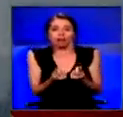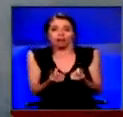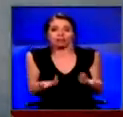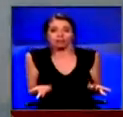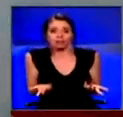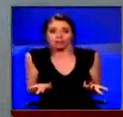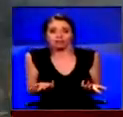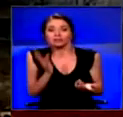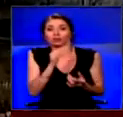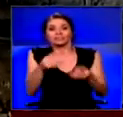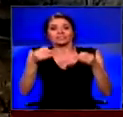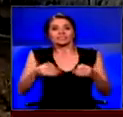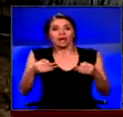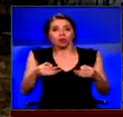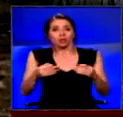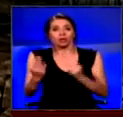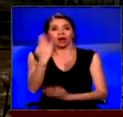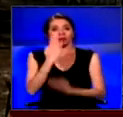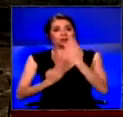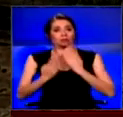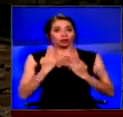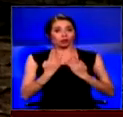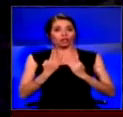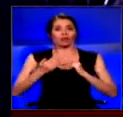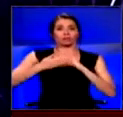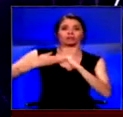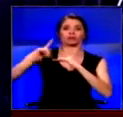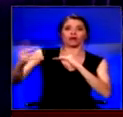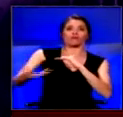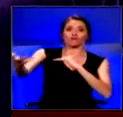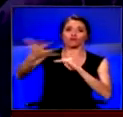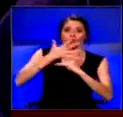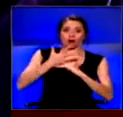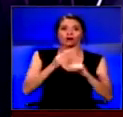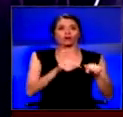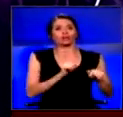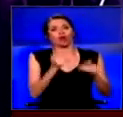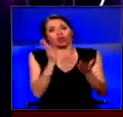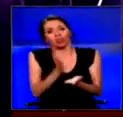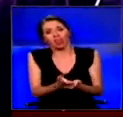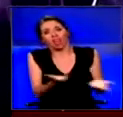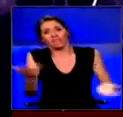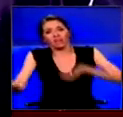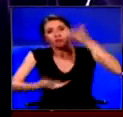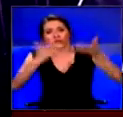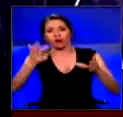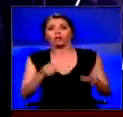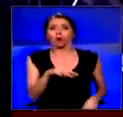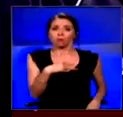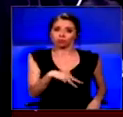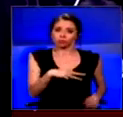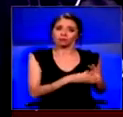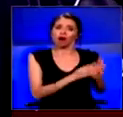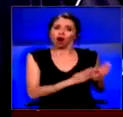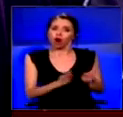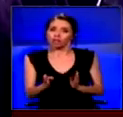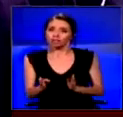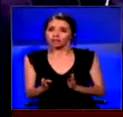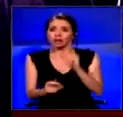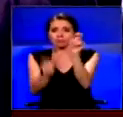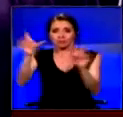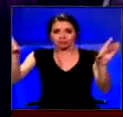de seguridad que los mantenga protegidos de las llamas. No debería pasar estas cosas, y la MUNI tiene que ser más organizada. Y traer